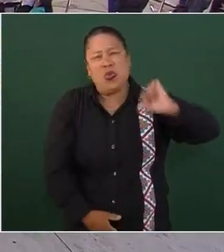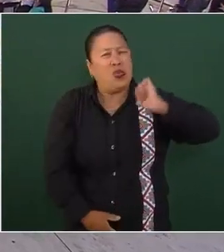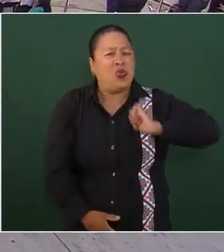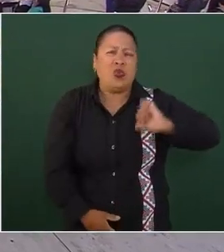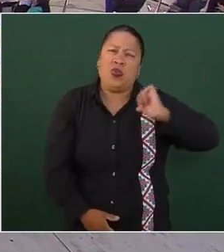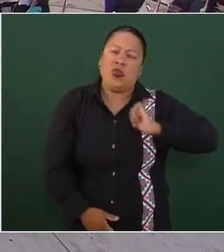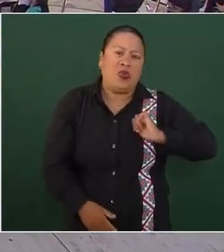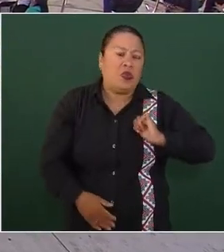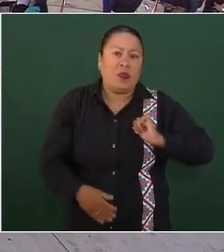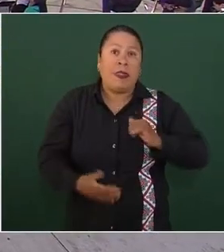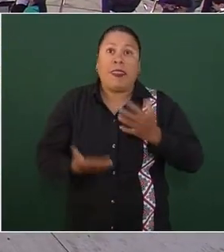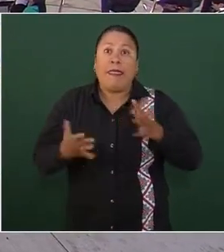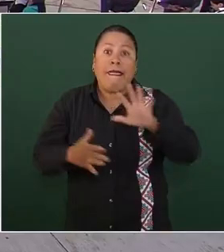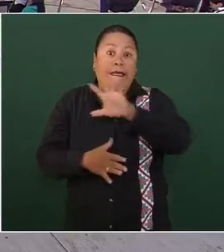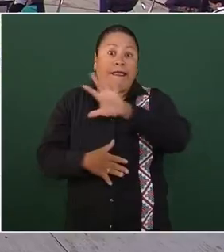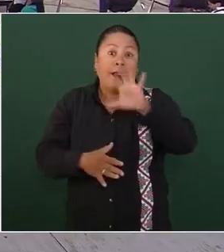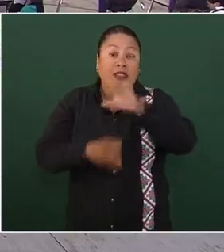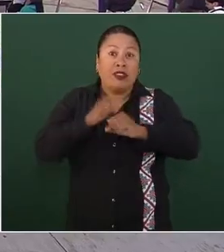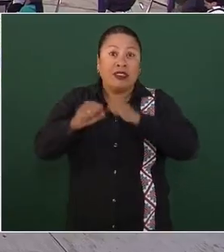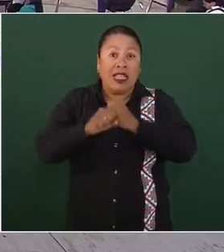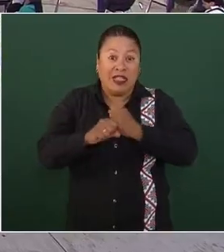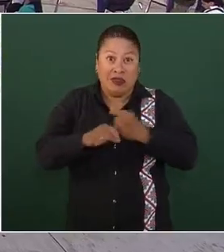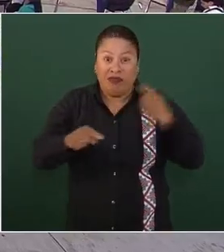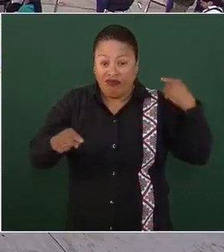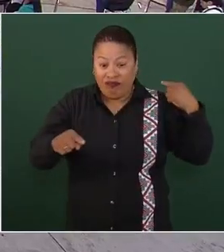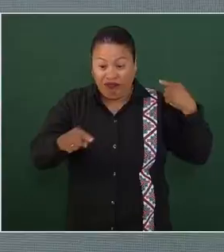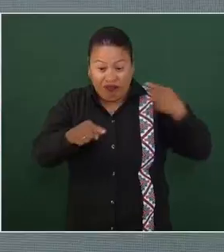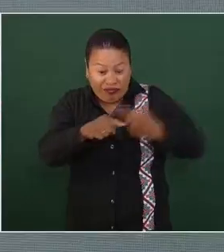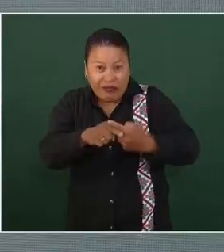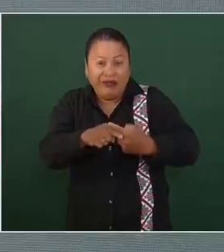se tiene es de 500 años a la fecha